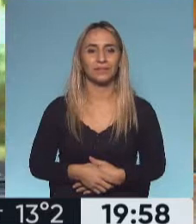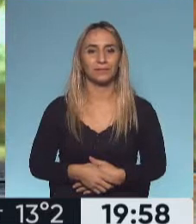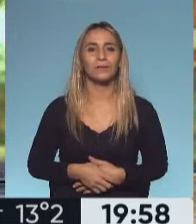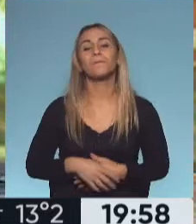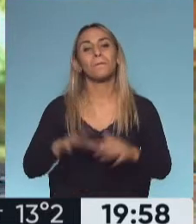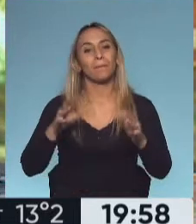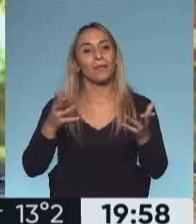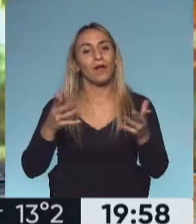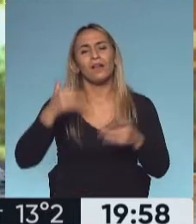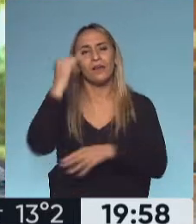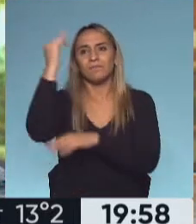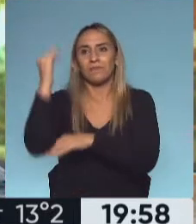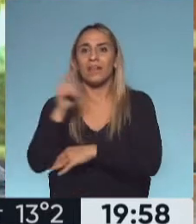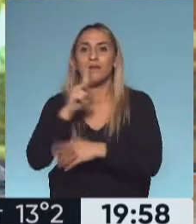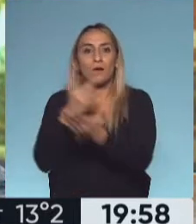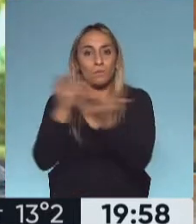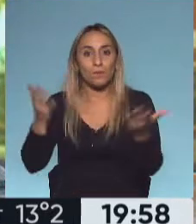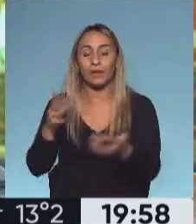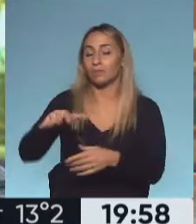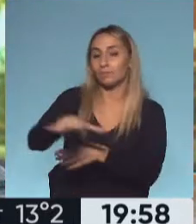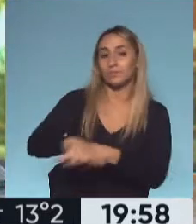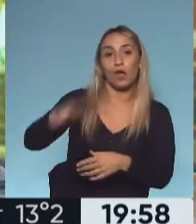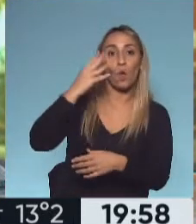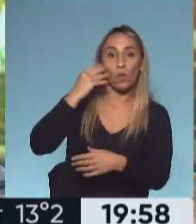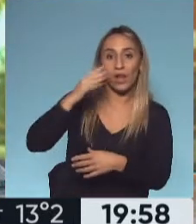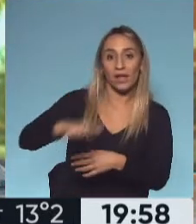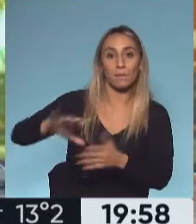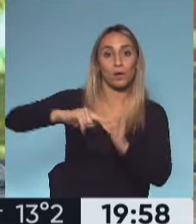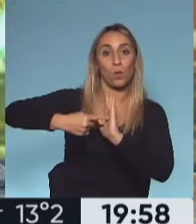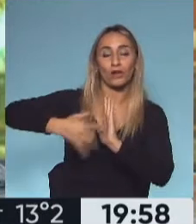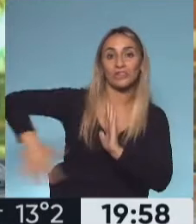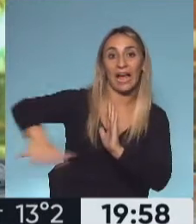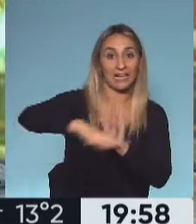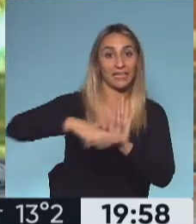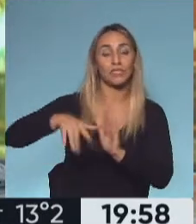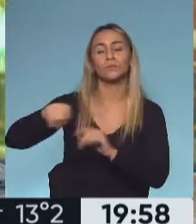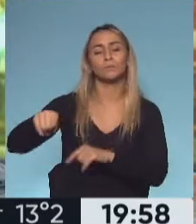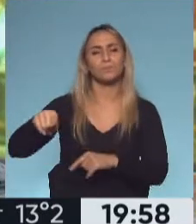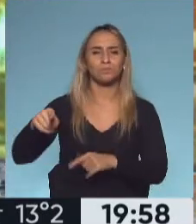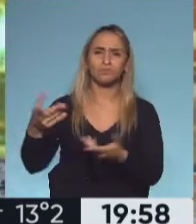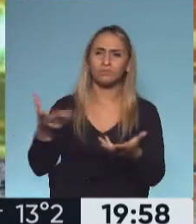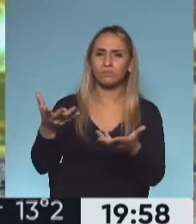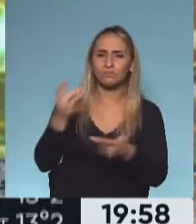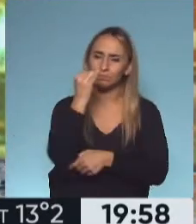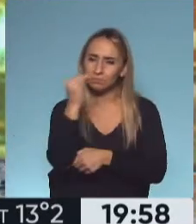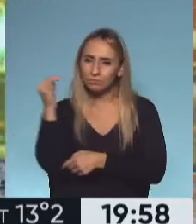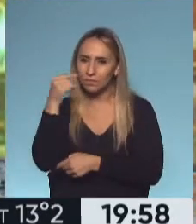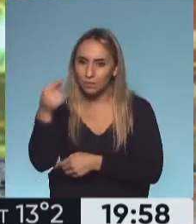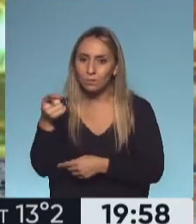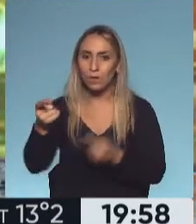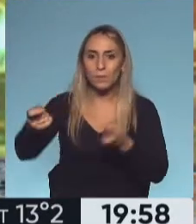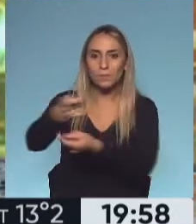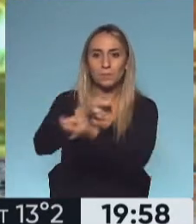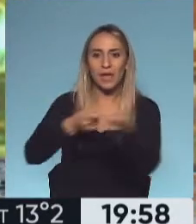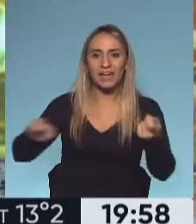Una cámara de Televisión Pública de Noticias estuvo en Hurlingham, en el Gran Buenos Aires. Allí pudimos observar de qué se trata el mercado